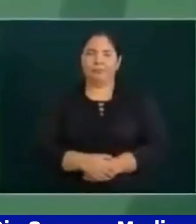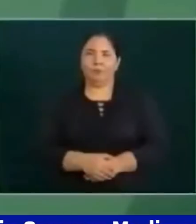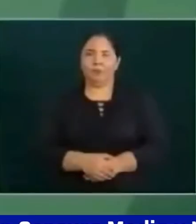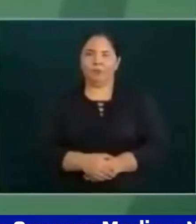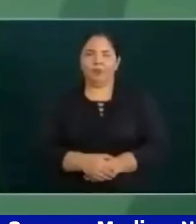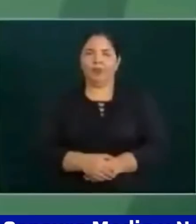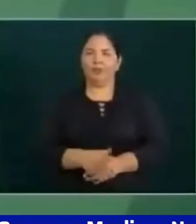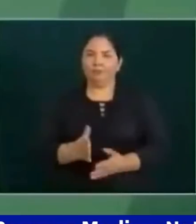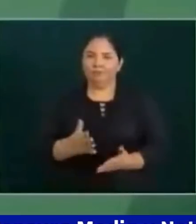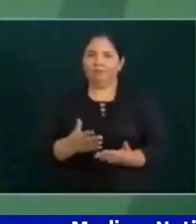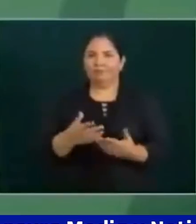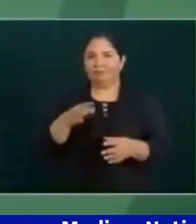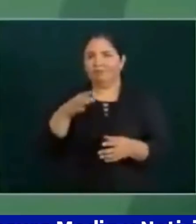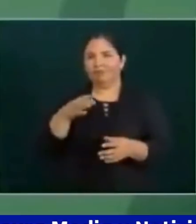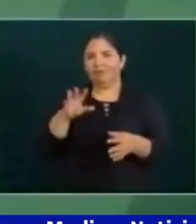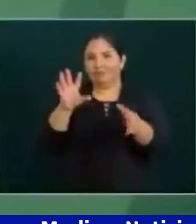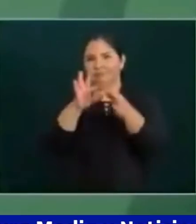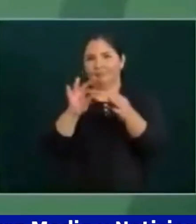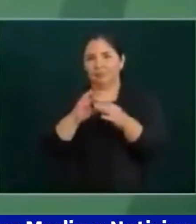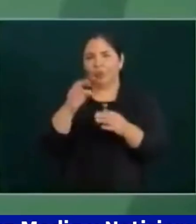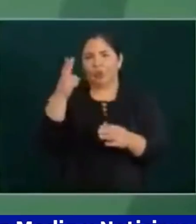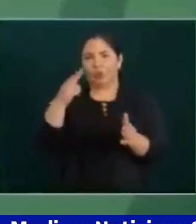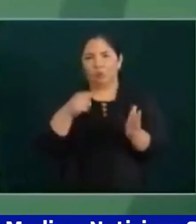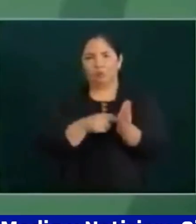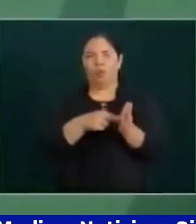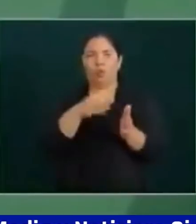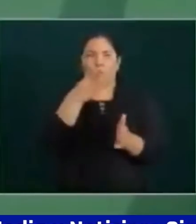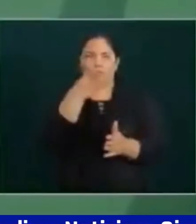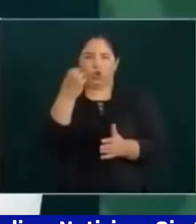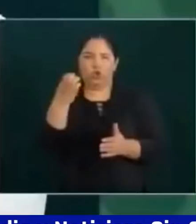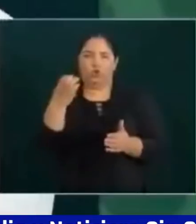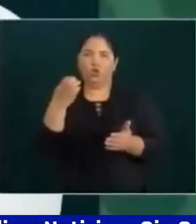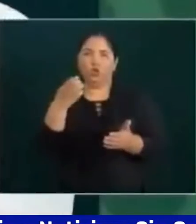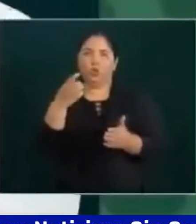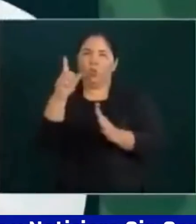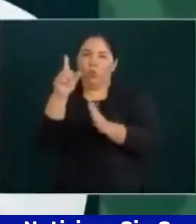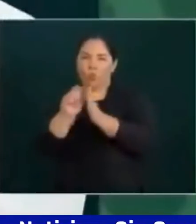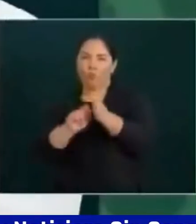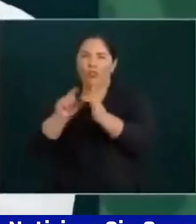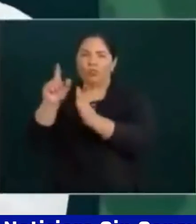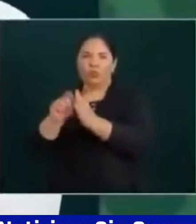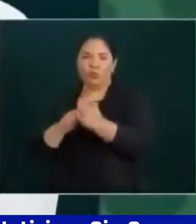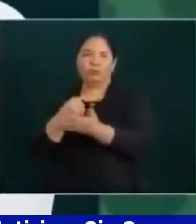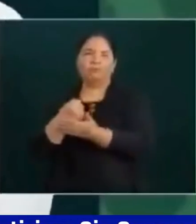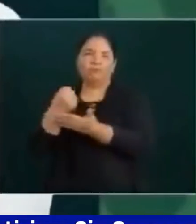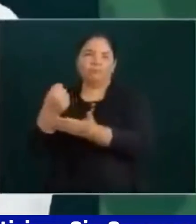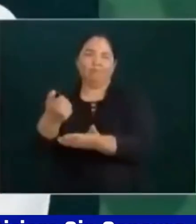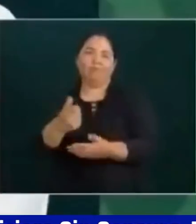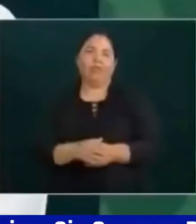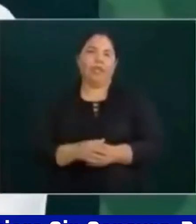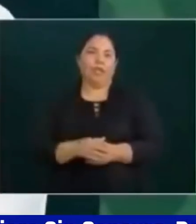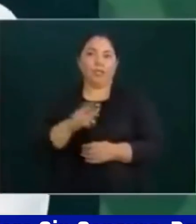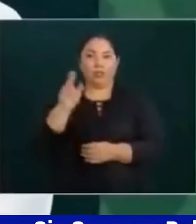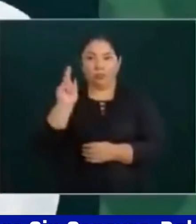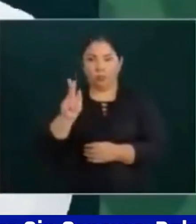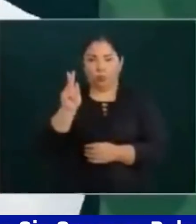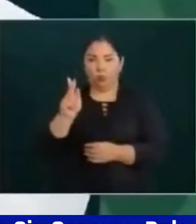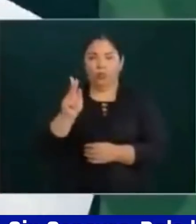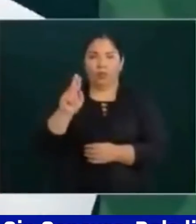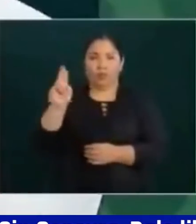como comentaba, con 2,400 pesos mensuales. Aparte de que es pública,